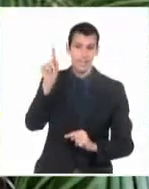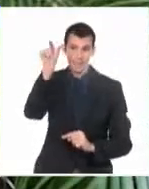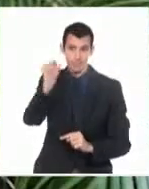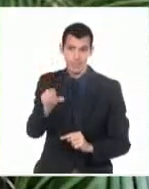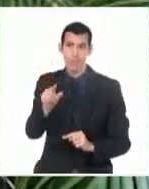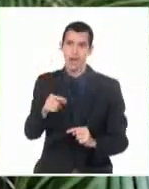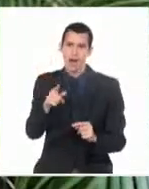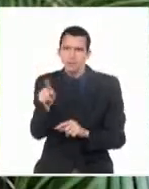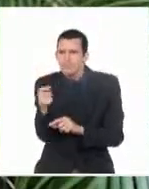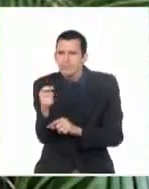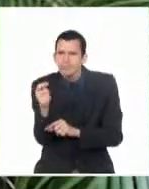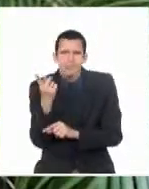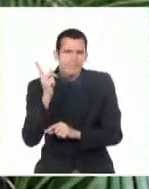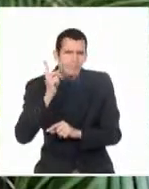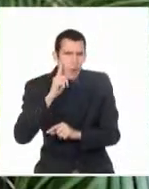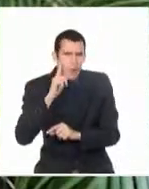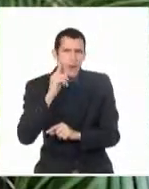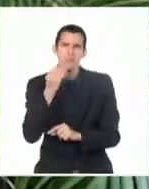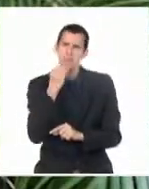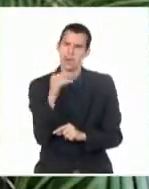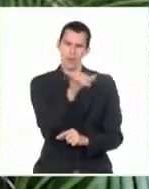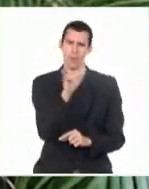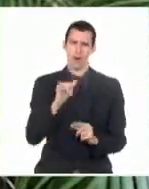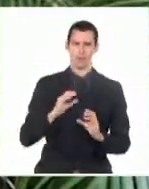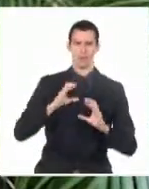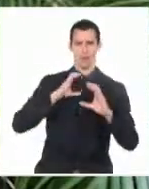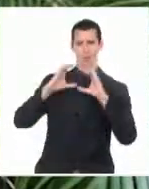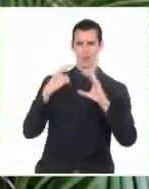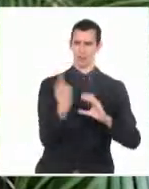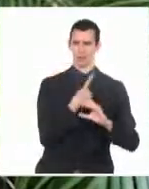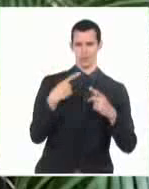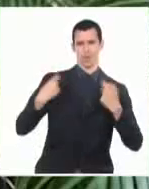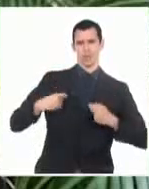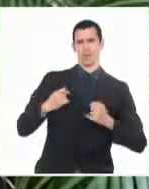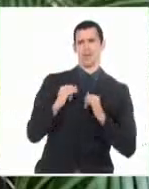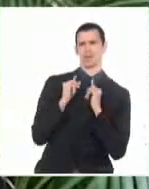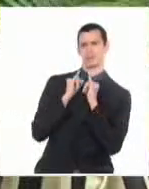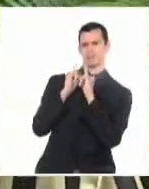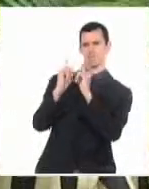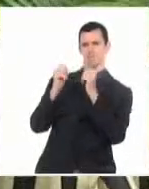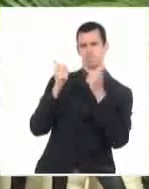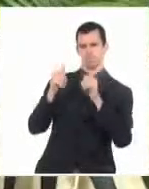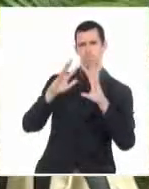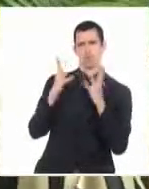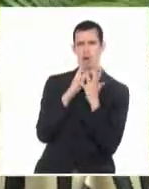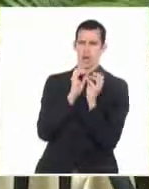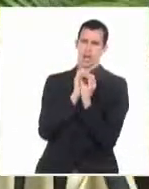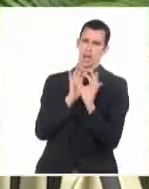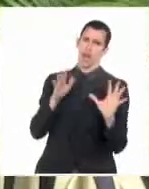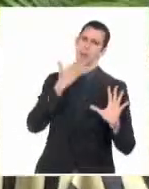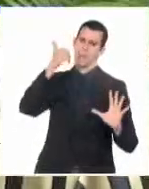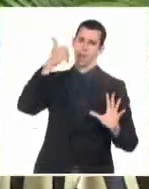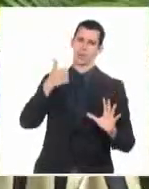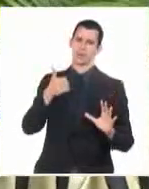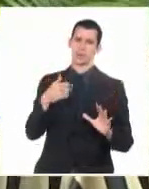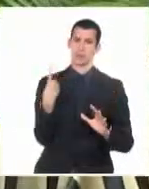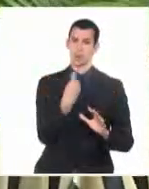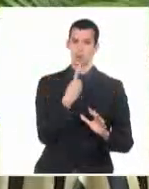que nosotros seguimos el ejemplo de esas generaciones como las que vienen a continuación. Estos encuentros